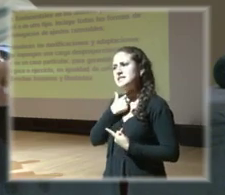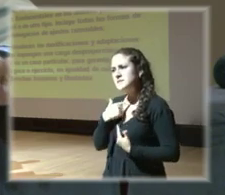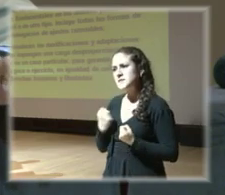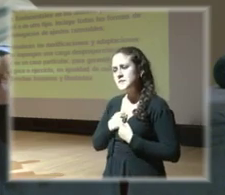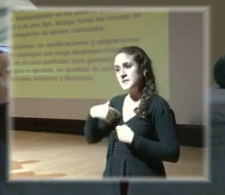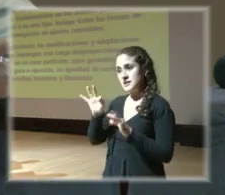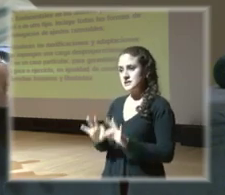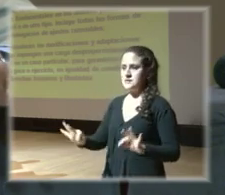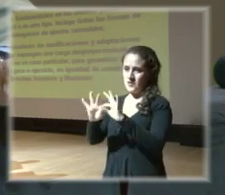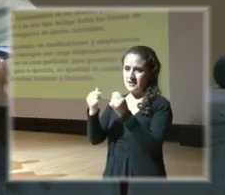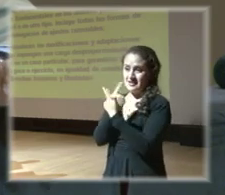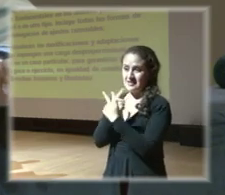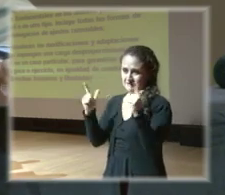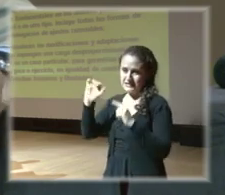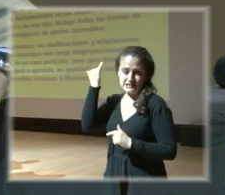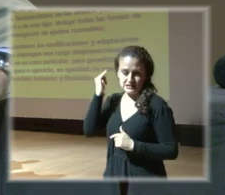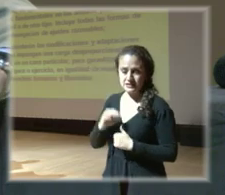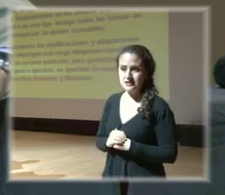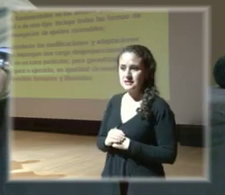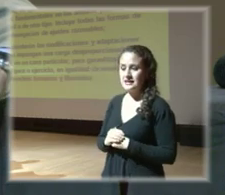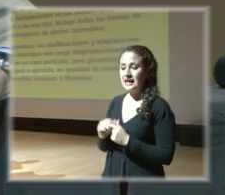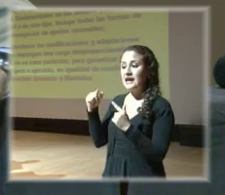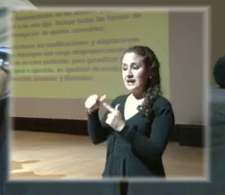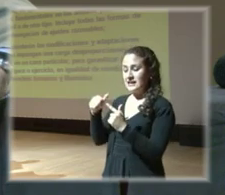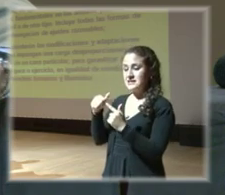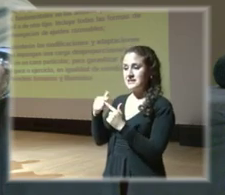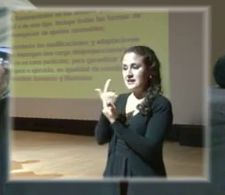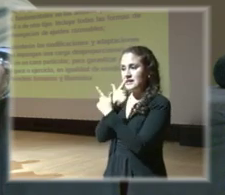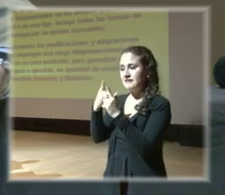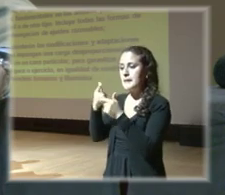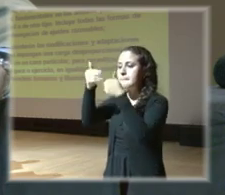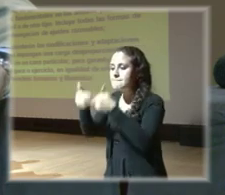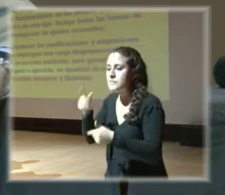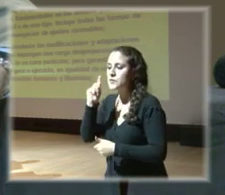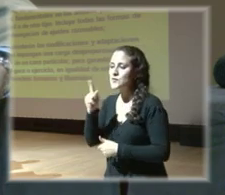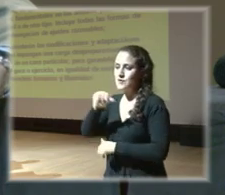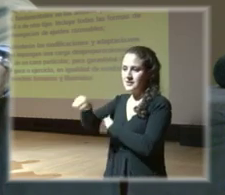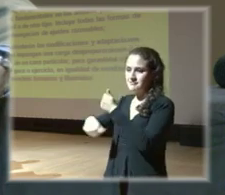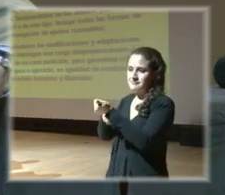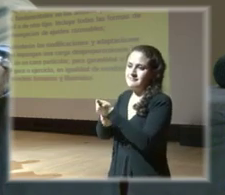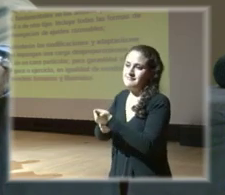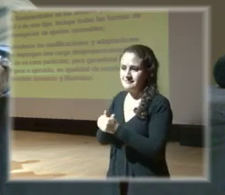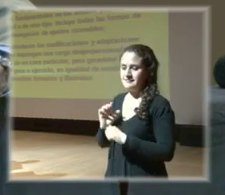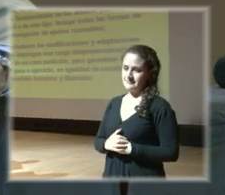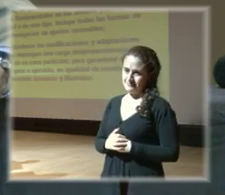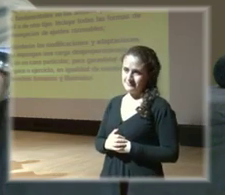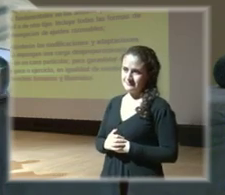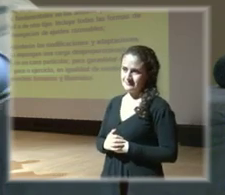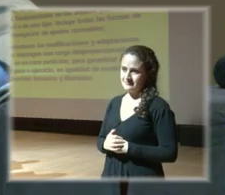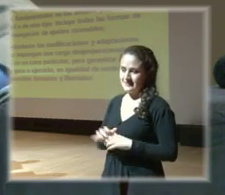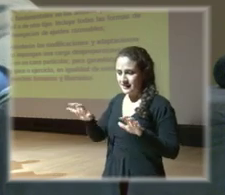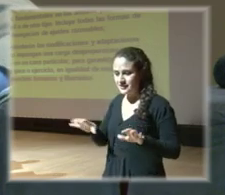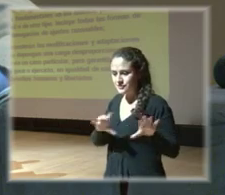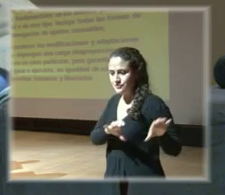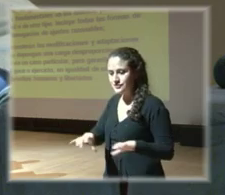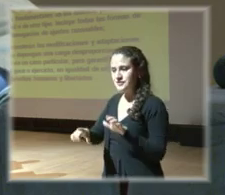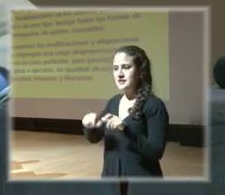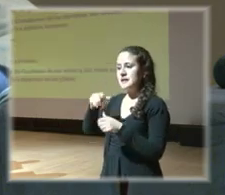importantes, y es ese precisamente el que se ve involucrado, el que se ve restringido con este tipo de acciones, con